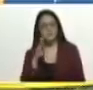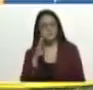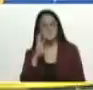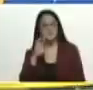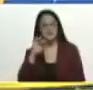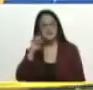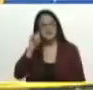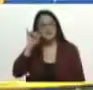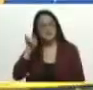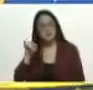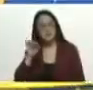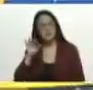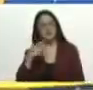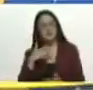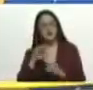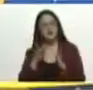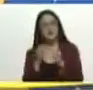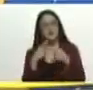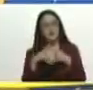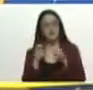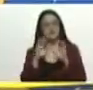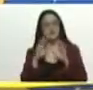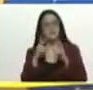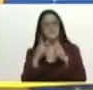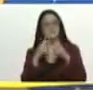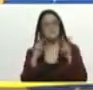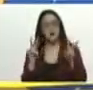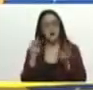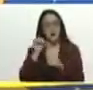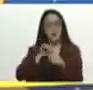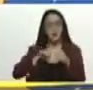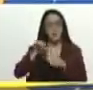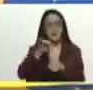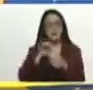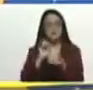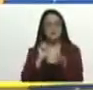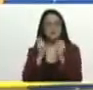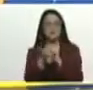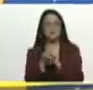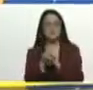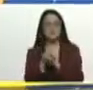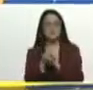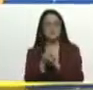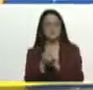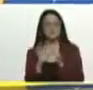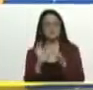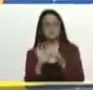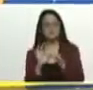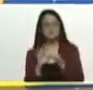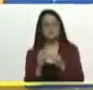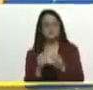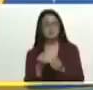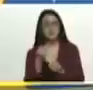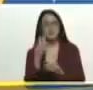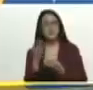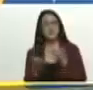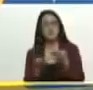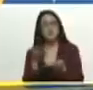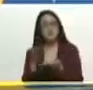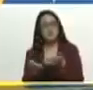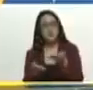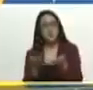mundo diferente, de paz, de cooperación. Se ha transformado en un gran imán. ¿Cuántas solicitudes ya tienen los